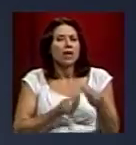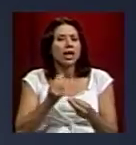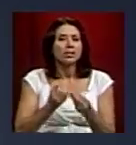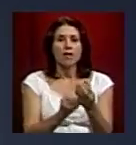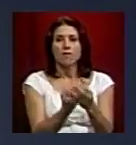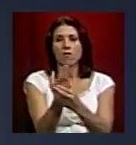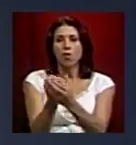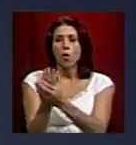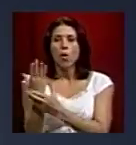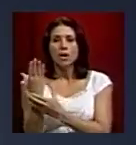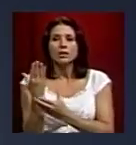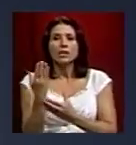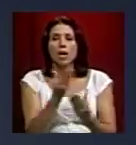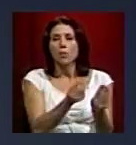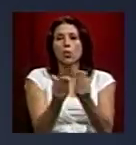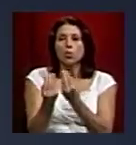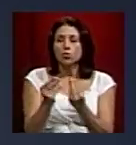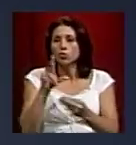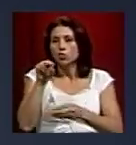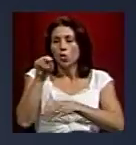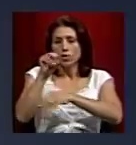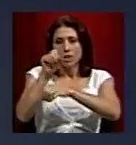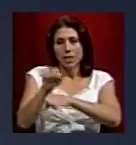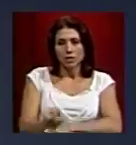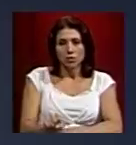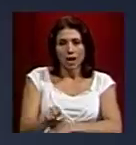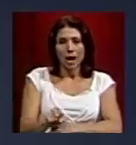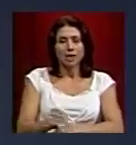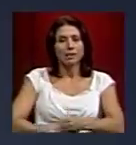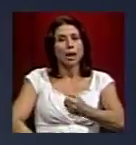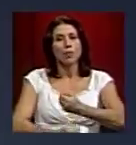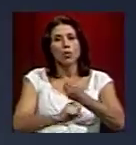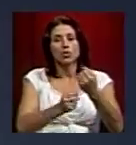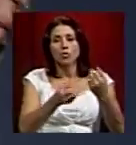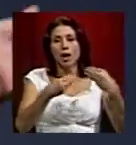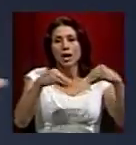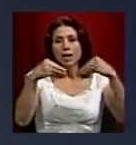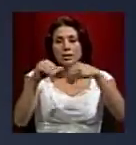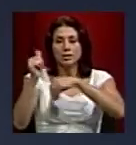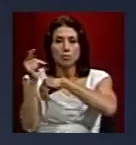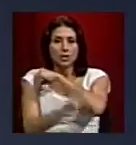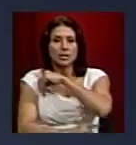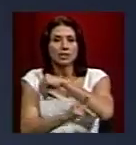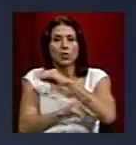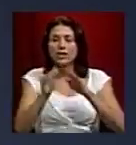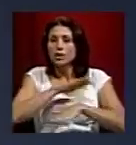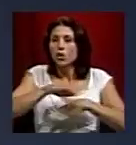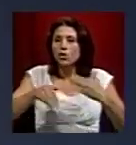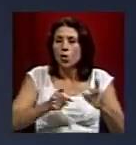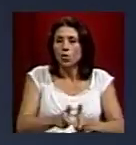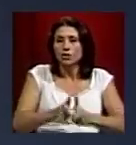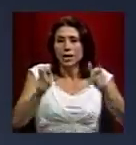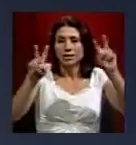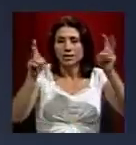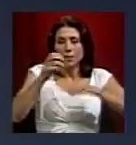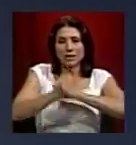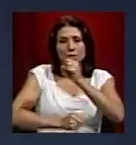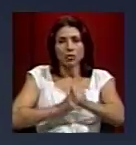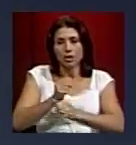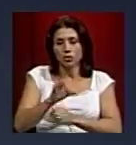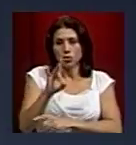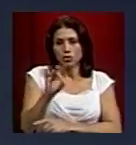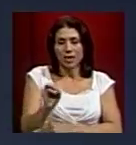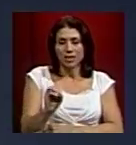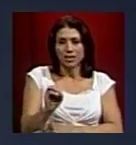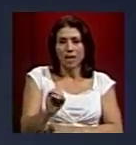no tradicionales, del apoyo a las exportaciones, de todos los grandes temas de los años 80, a finales, después del